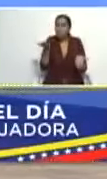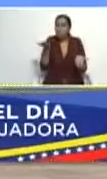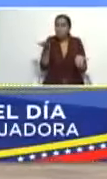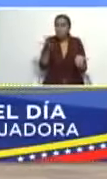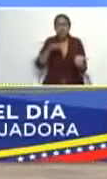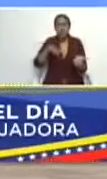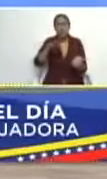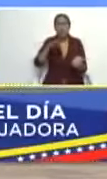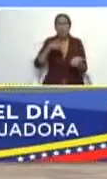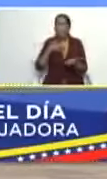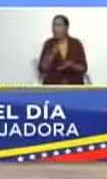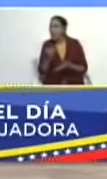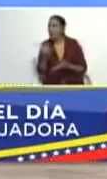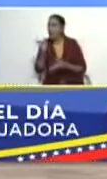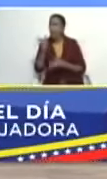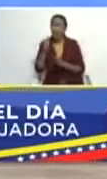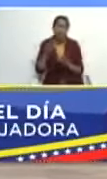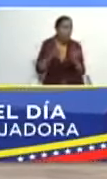a dónde va.